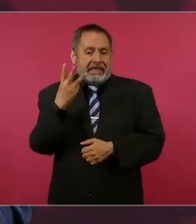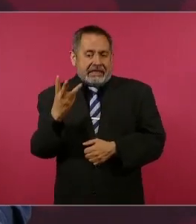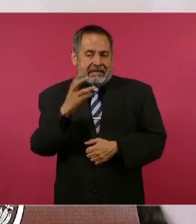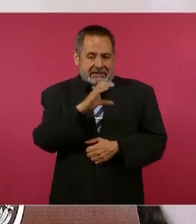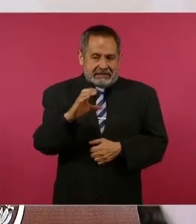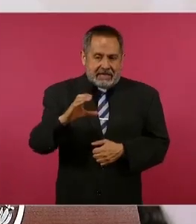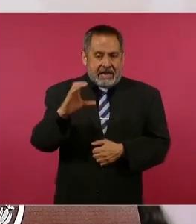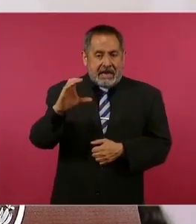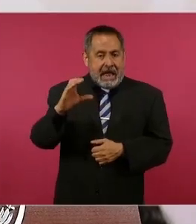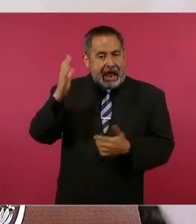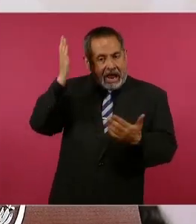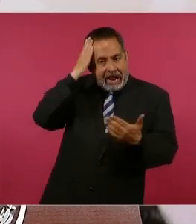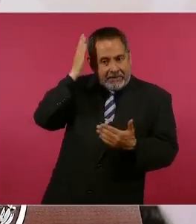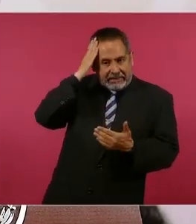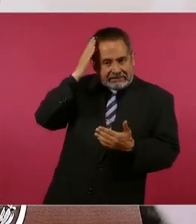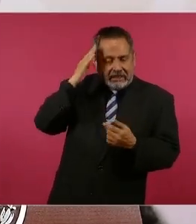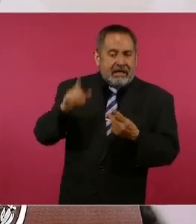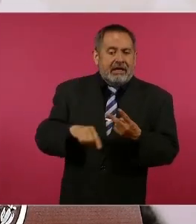cabeza,